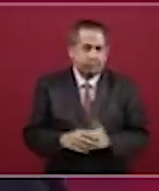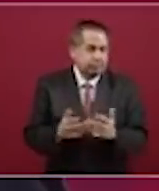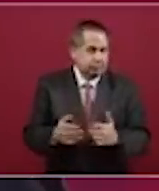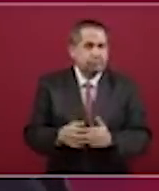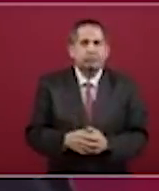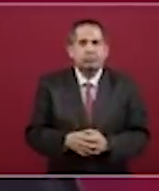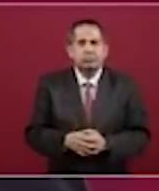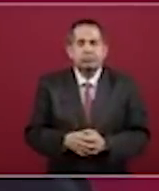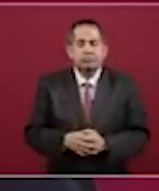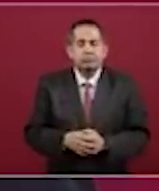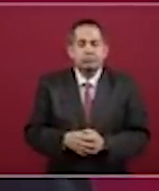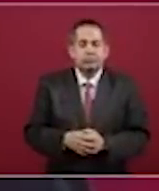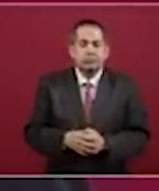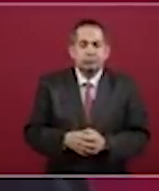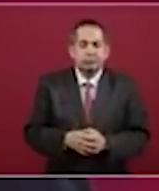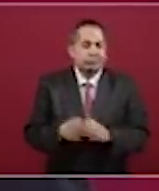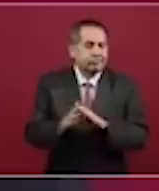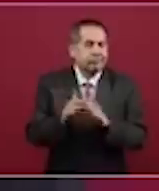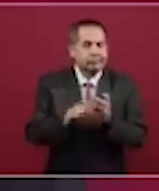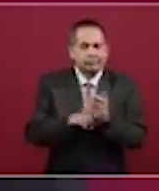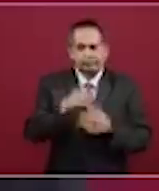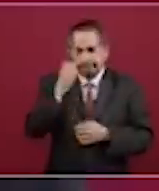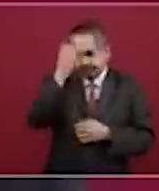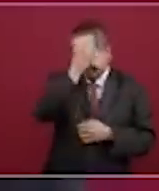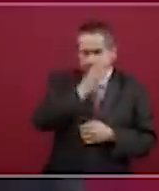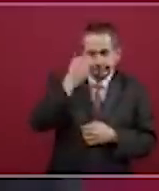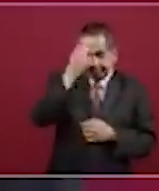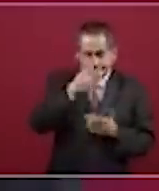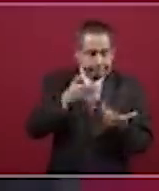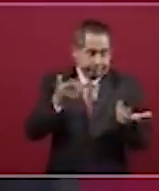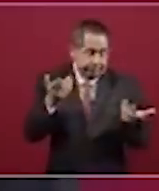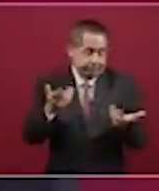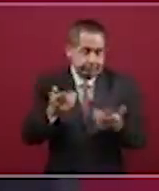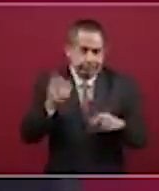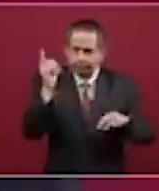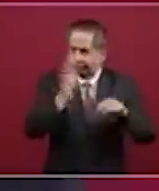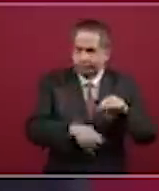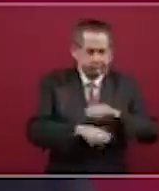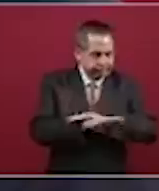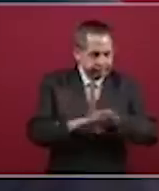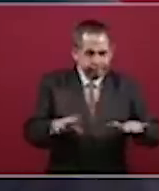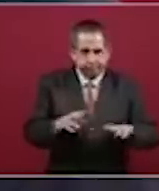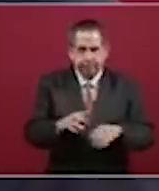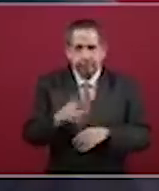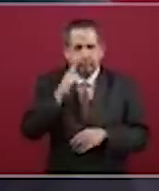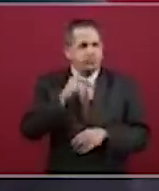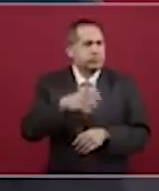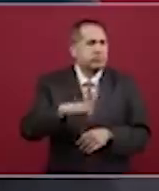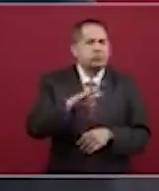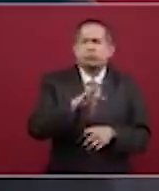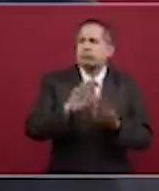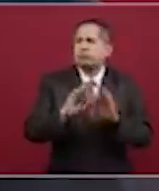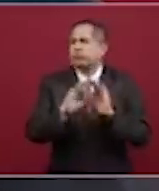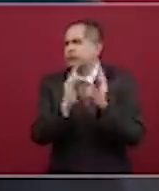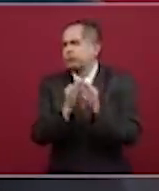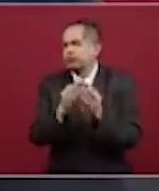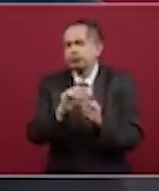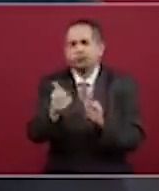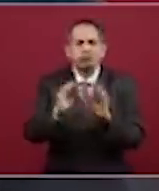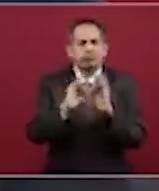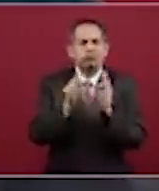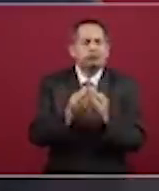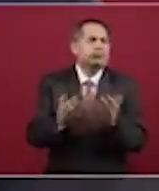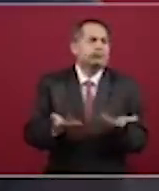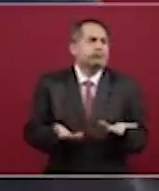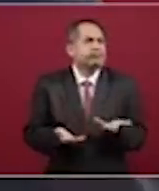Entonces, lo de las evaluaciones se elimina y se busca un sistema